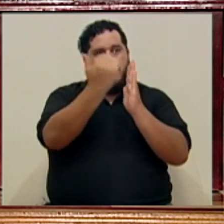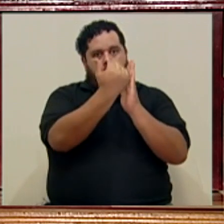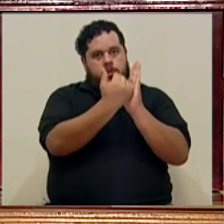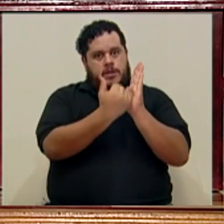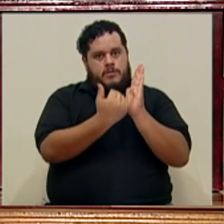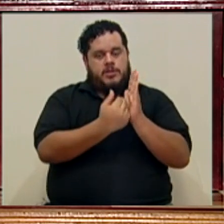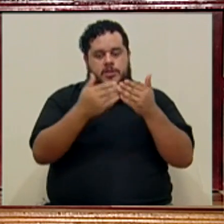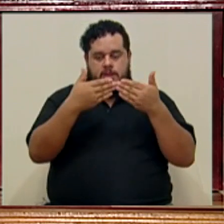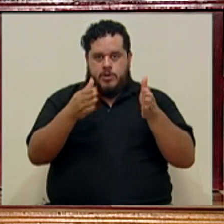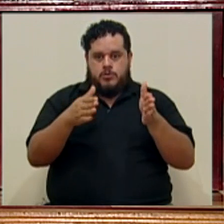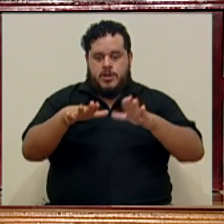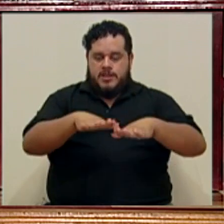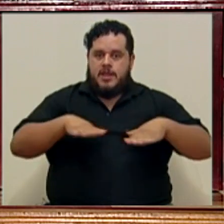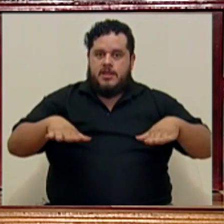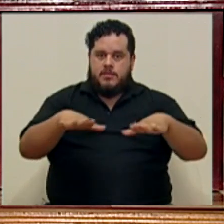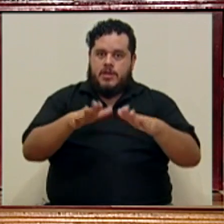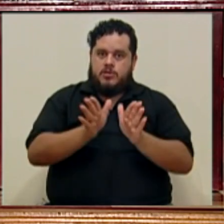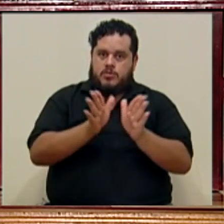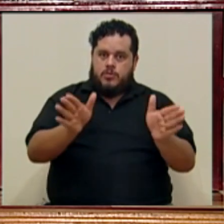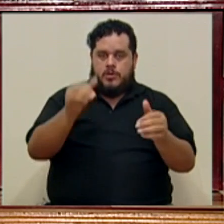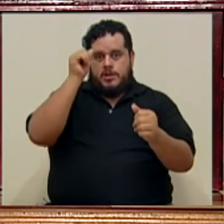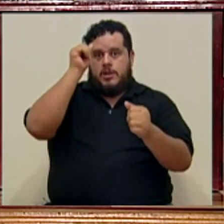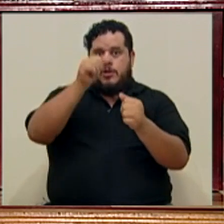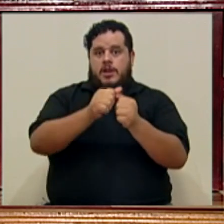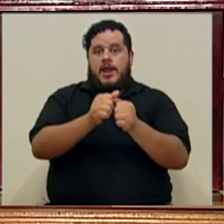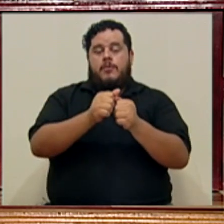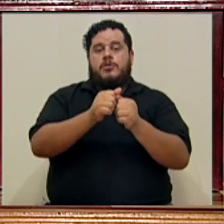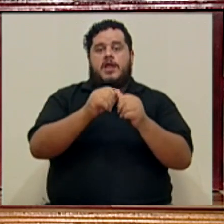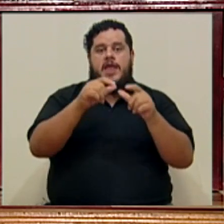espacios públicos. Les recordamos el sitio